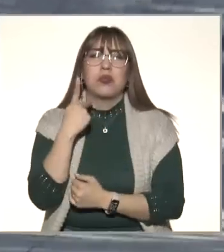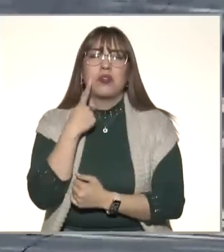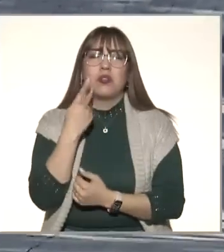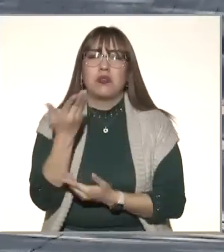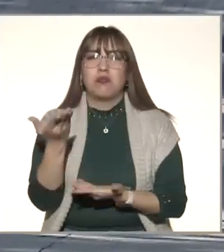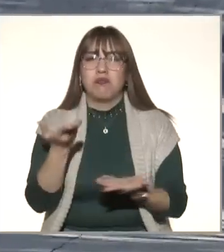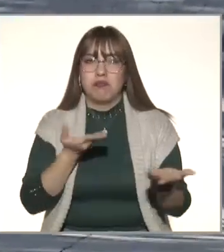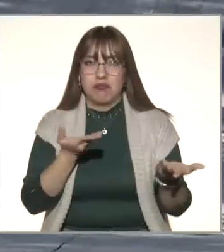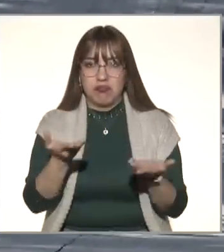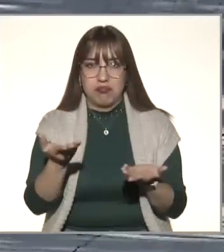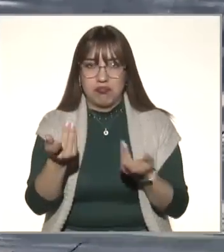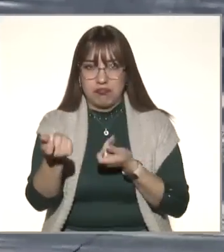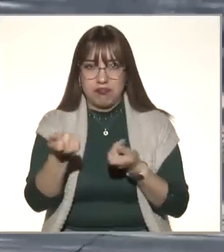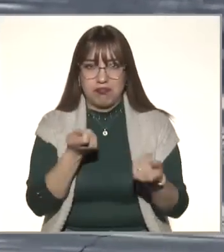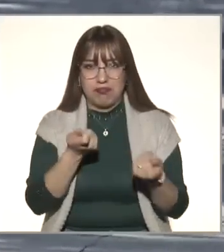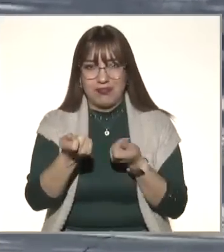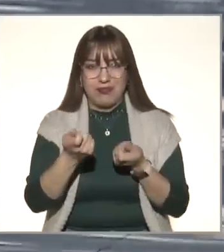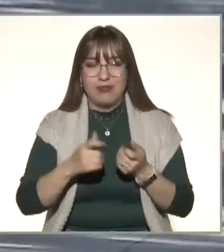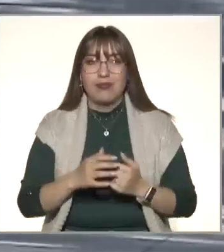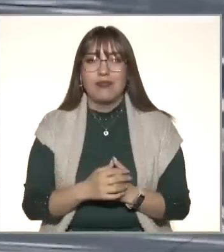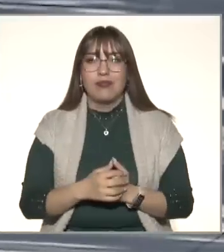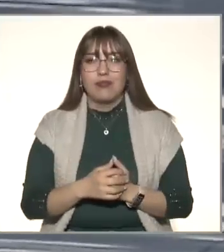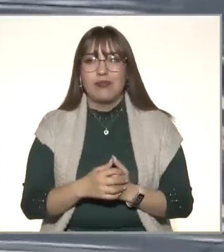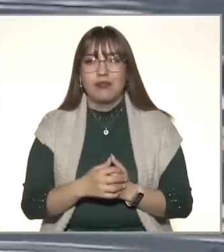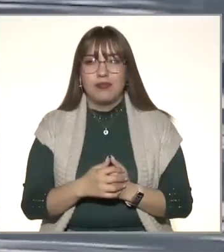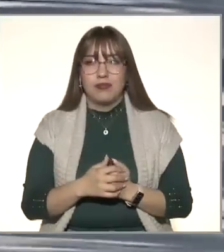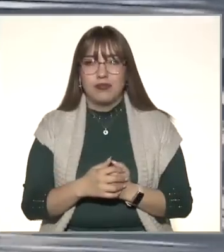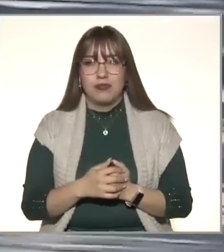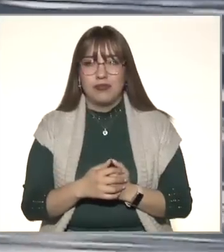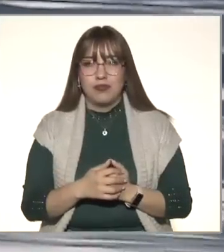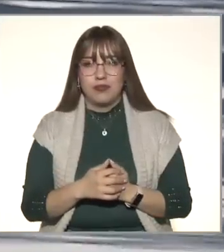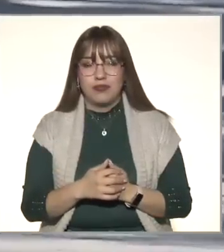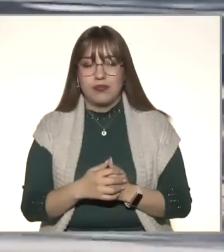Hay de los que se vuelven asombrosamente